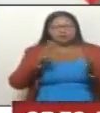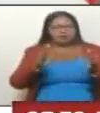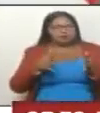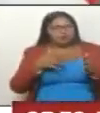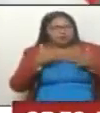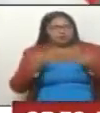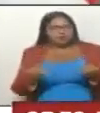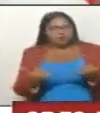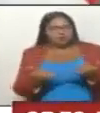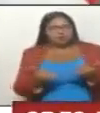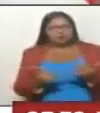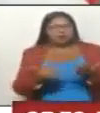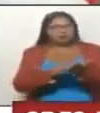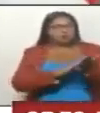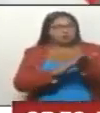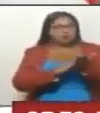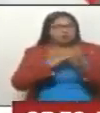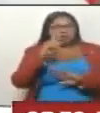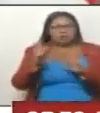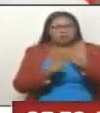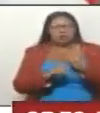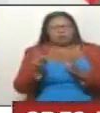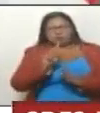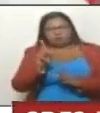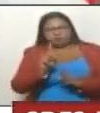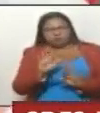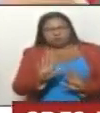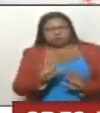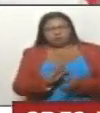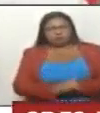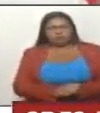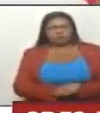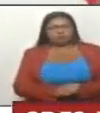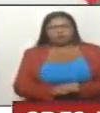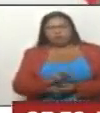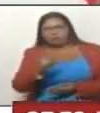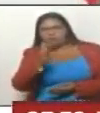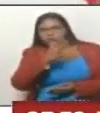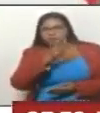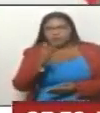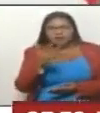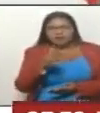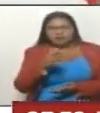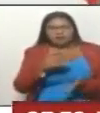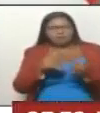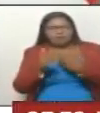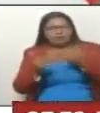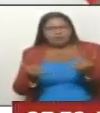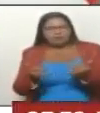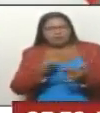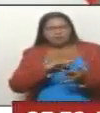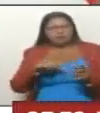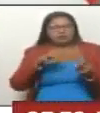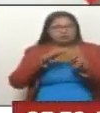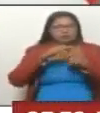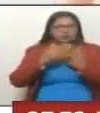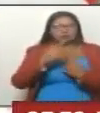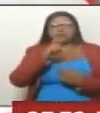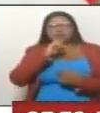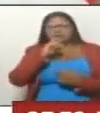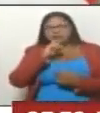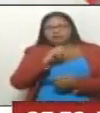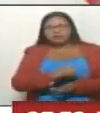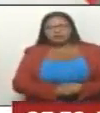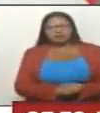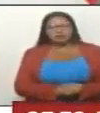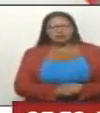no es que resolver de manera absoluta, sino más o menos sobrellevar aquella situación tan difícil y